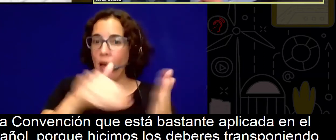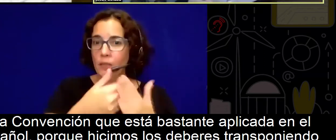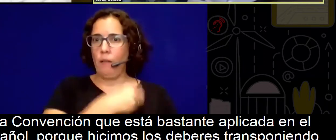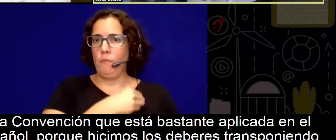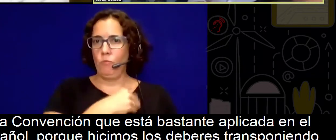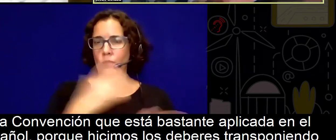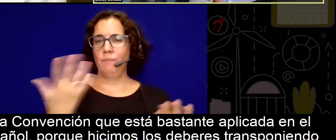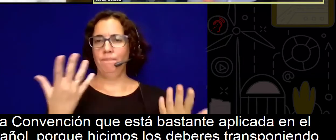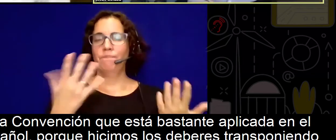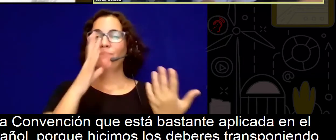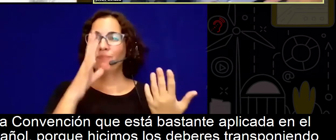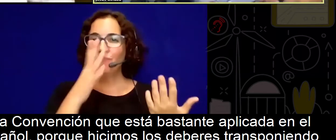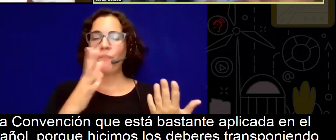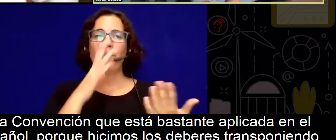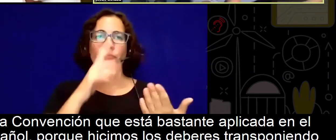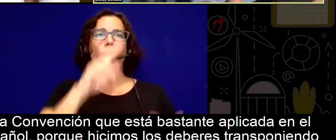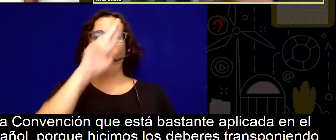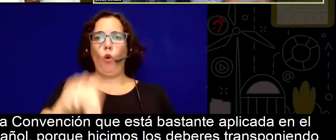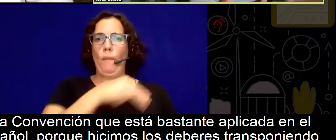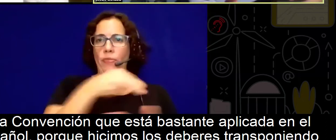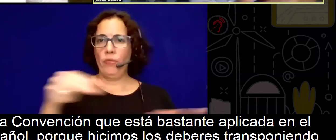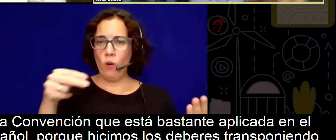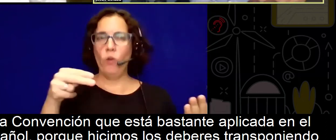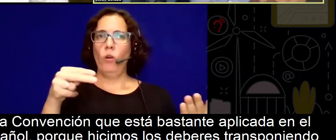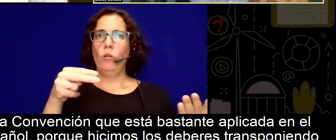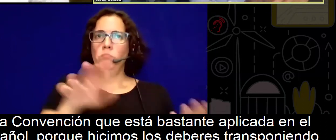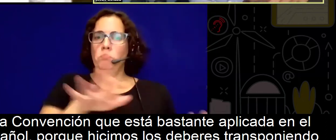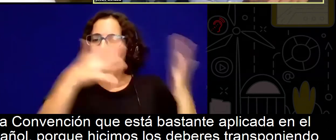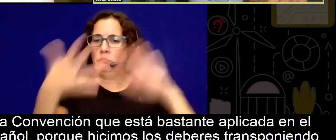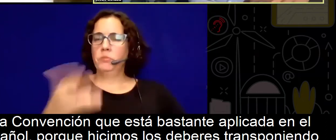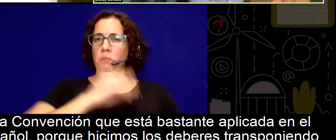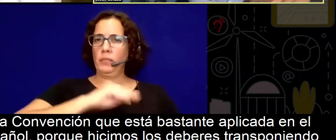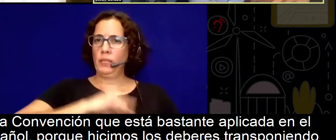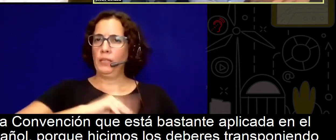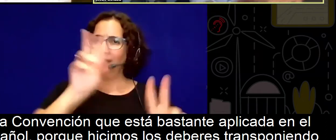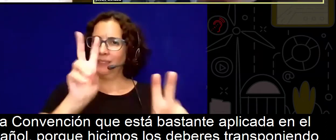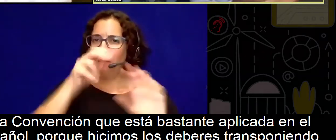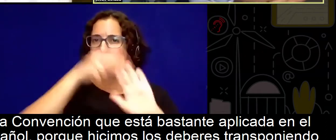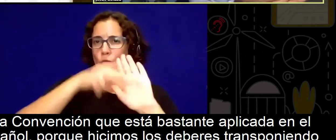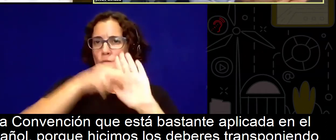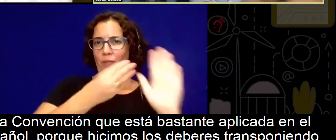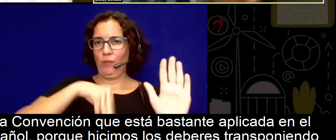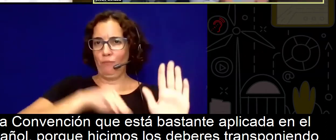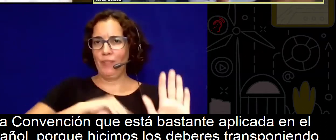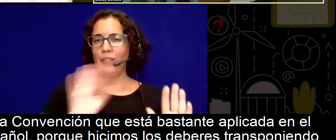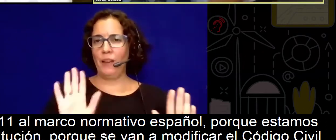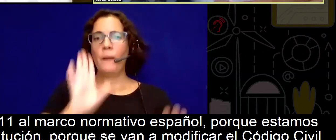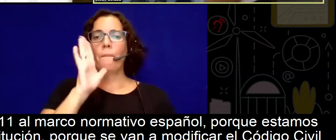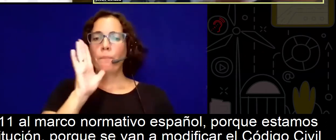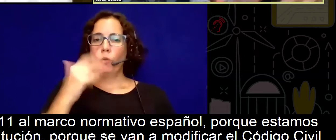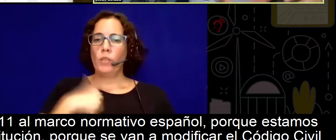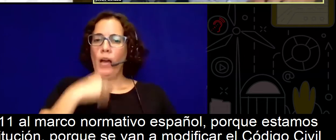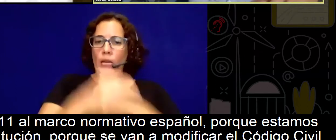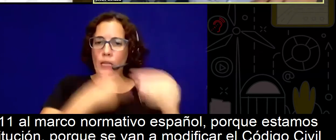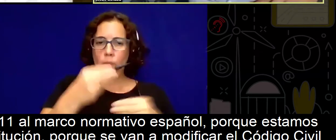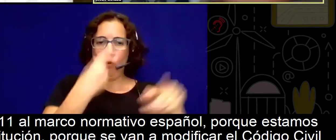Porque tenemos una convención que está bastante aplicada en el marco normativo español, porque hicimos los deberes transponiendo la convención en el